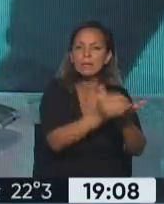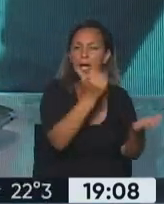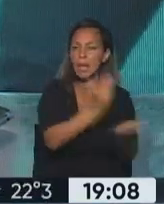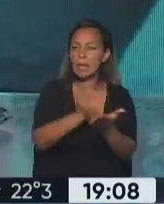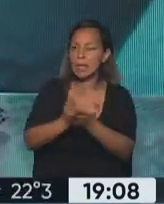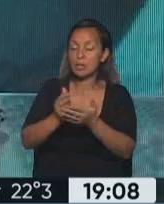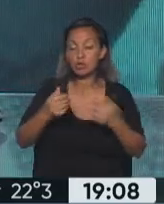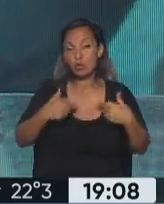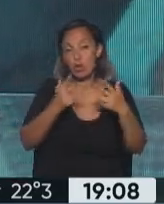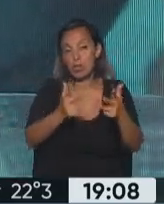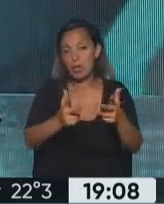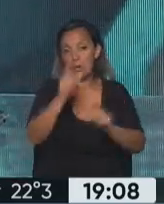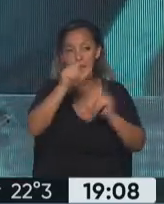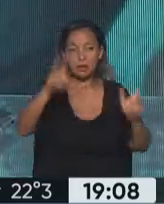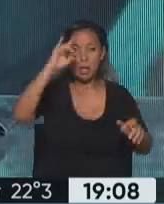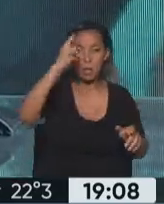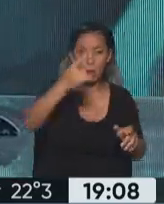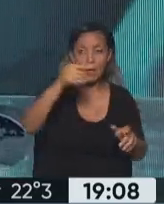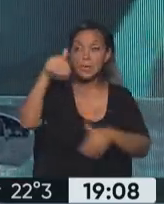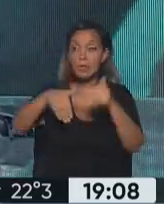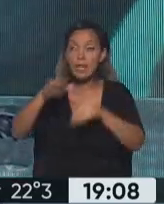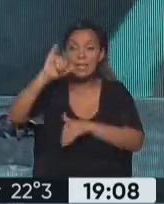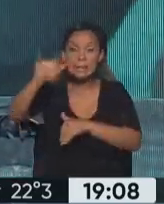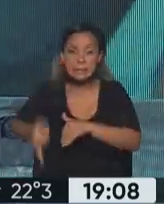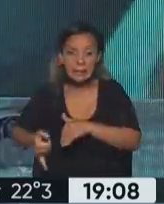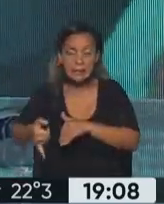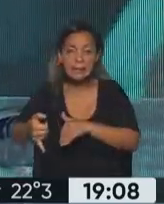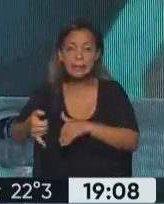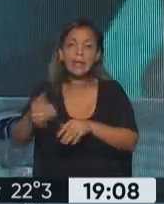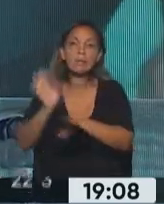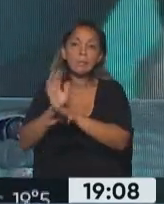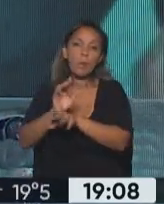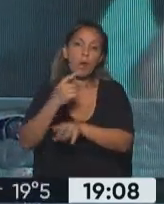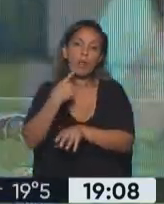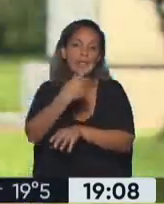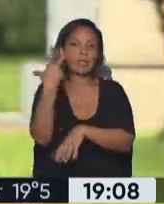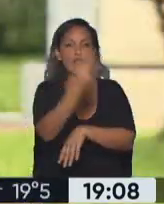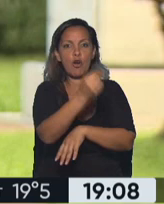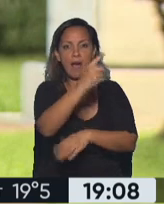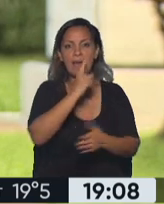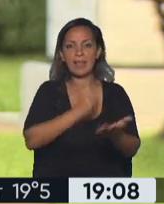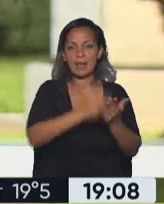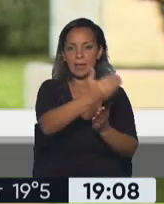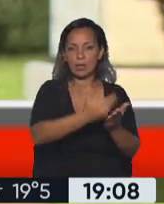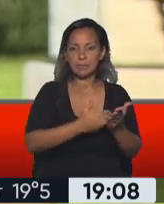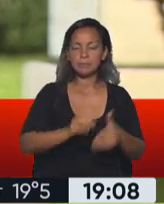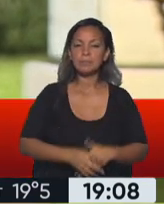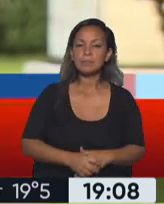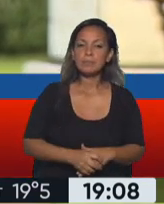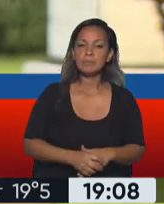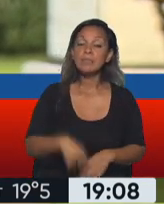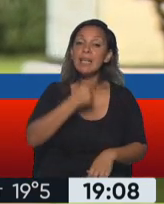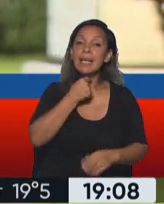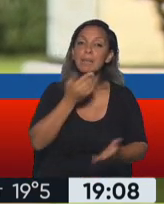vez los que viven acá, que quieran viajar, votar sí es votar no a la LUC. Vemos la nota. Venimos a pedirle a todos los uruguayos que